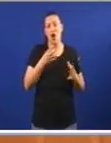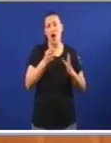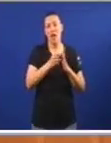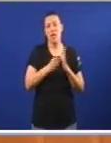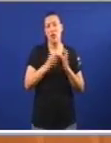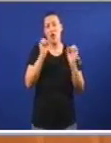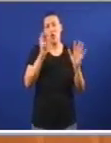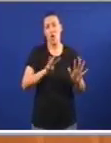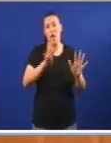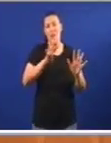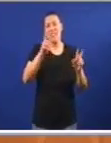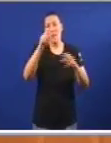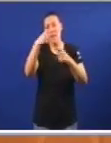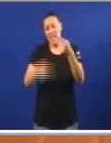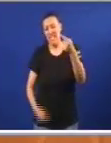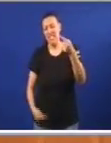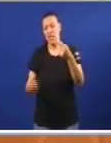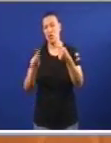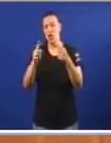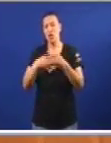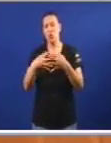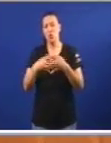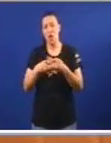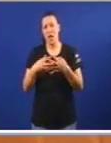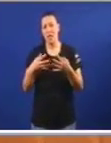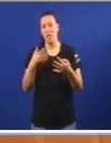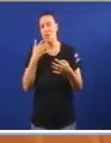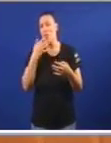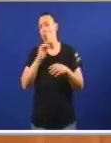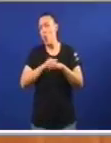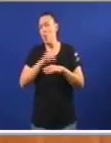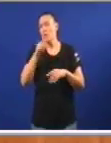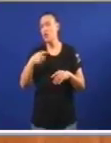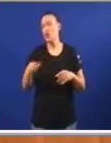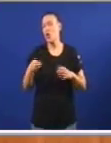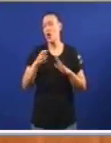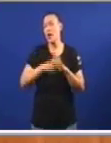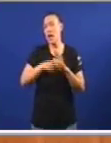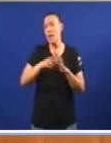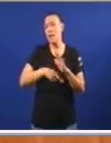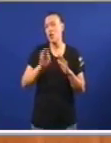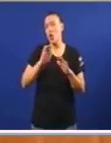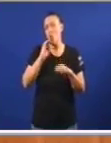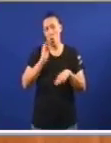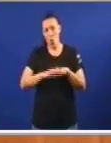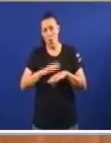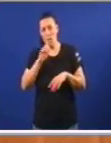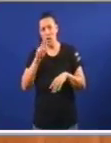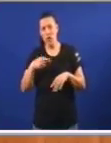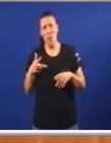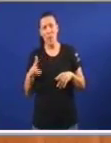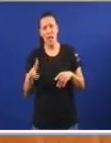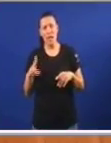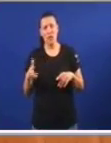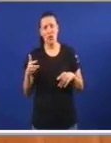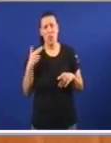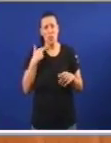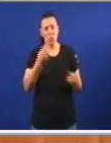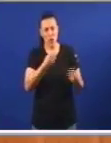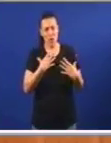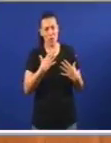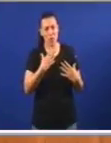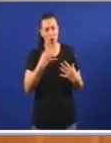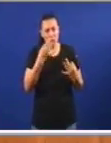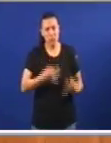listas de espera non estruturais. Se incumple o regulamento do Parlamento, se incumple cumpre o dereito das deputadas a recibir información